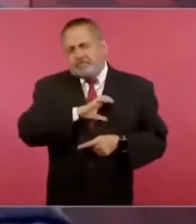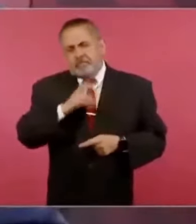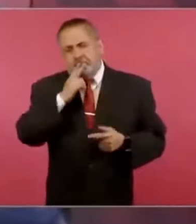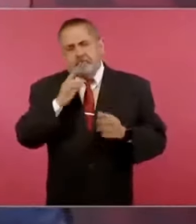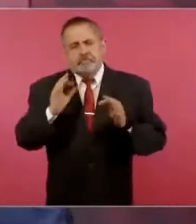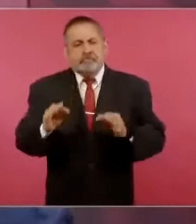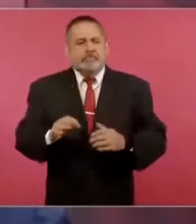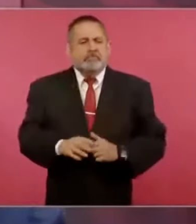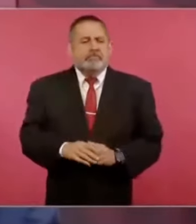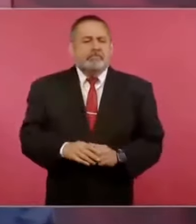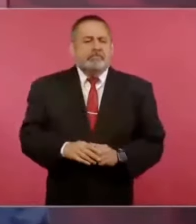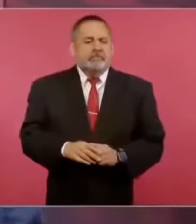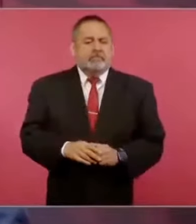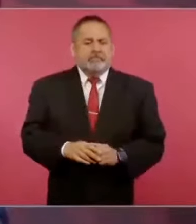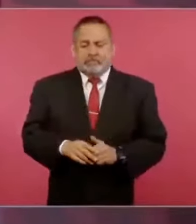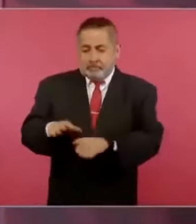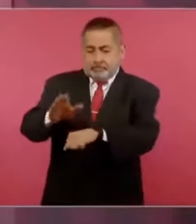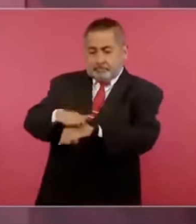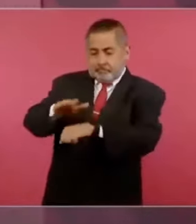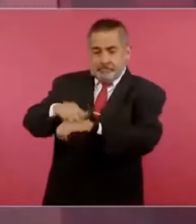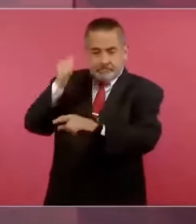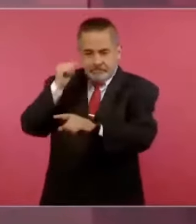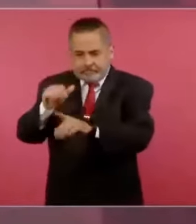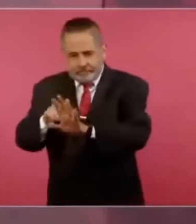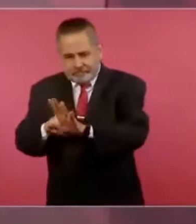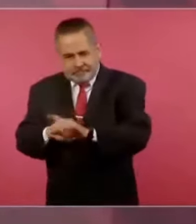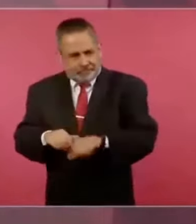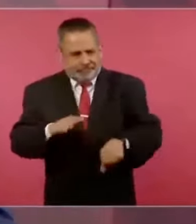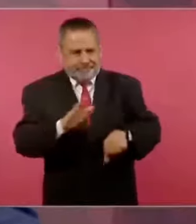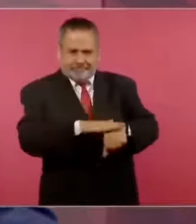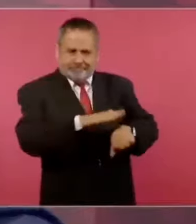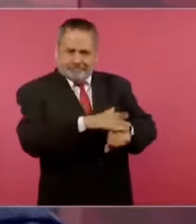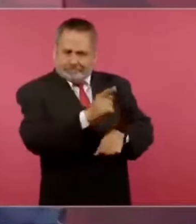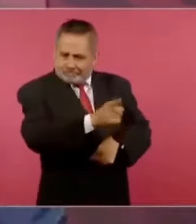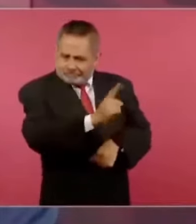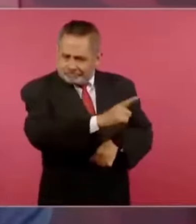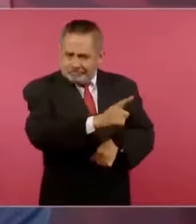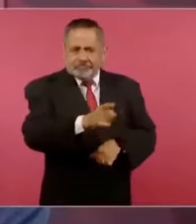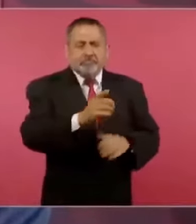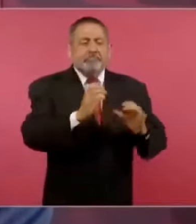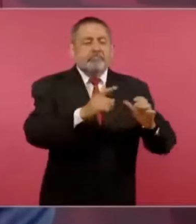El llamado no es para ellos, el llamado es para provocadores,